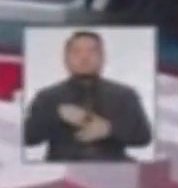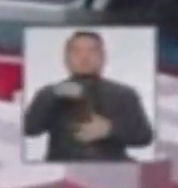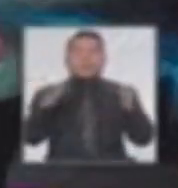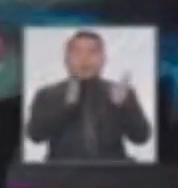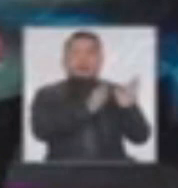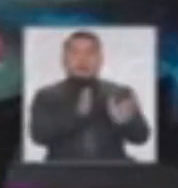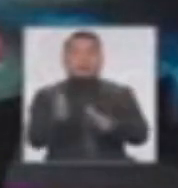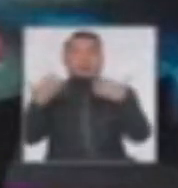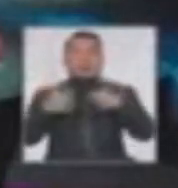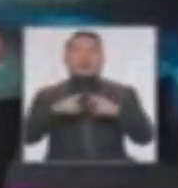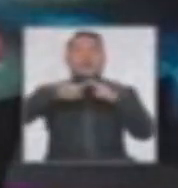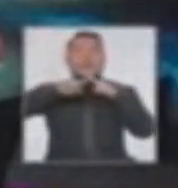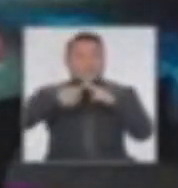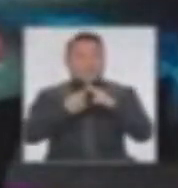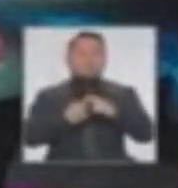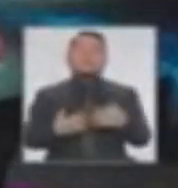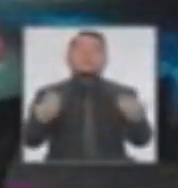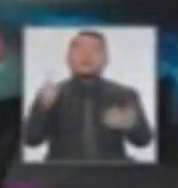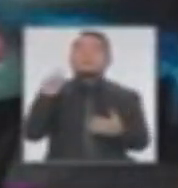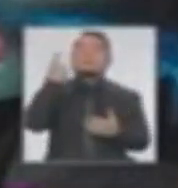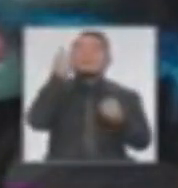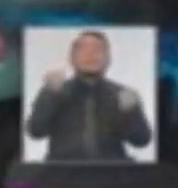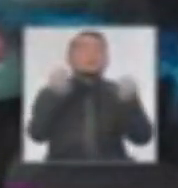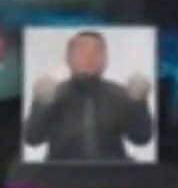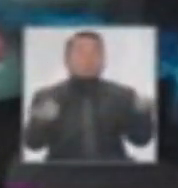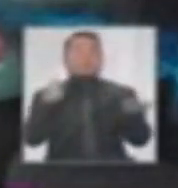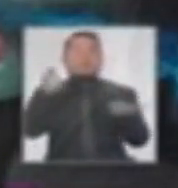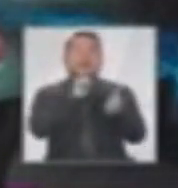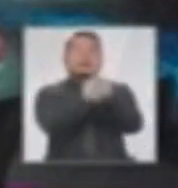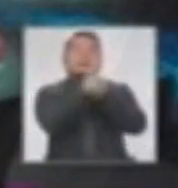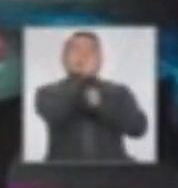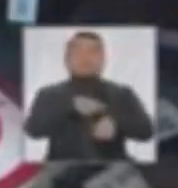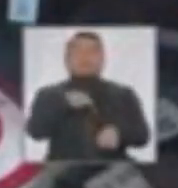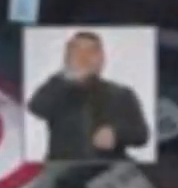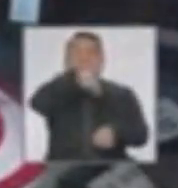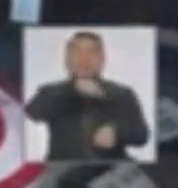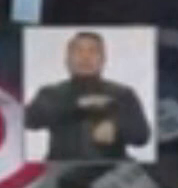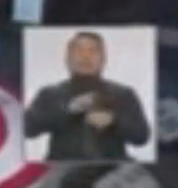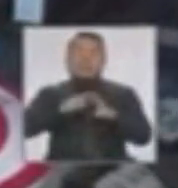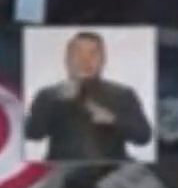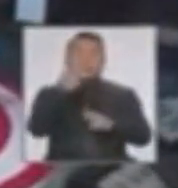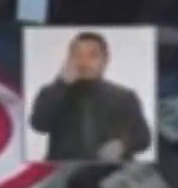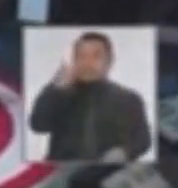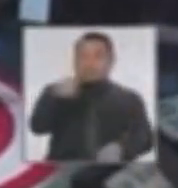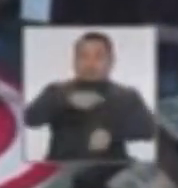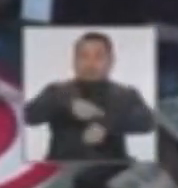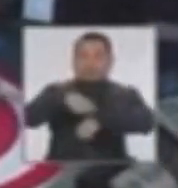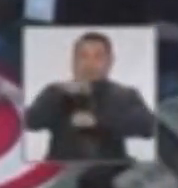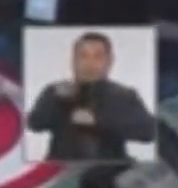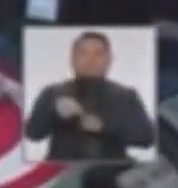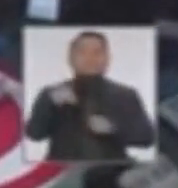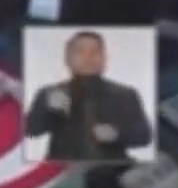Constitución. Pero comprenderán lo que ha hecho Fujimorismo con el Perú. Por eso es muy importante que se lleve esta investigación a cabo como